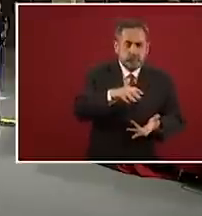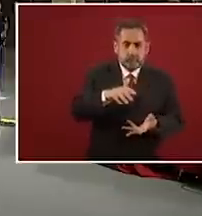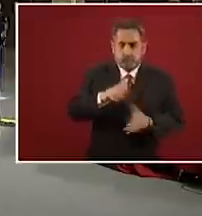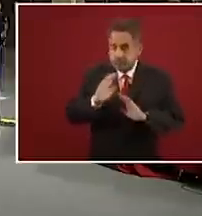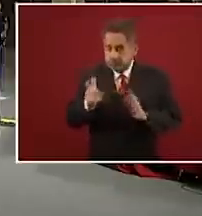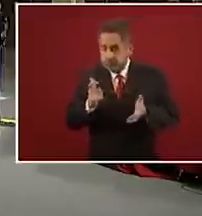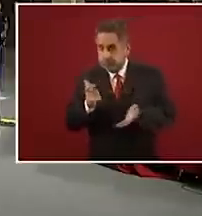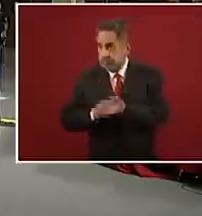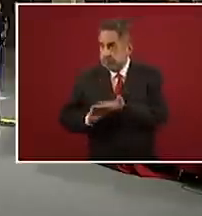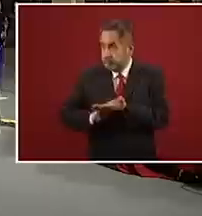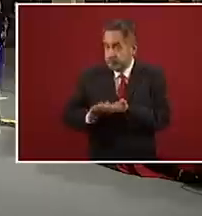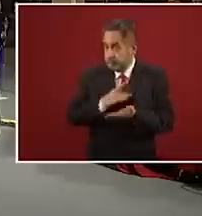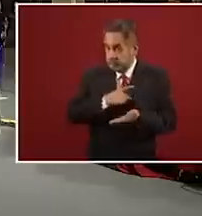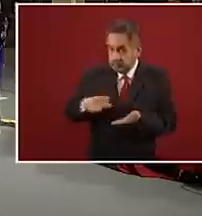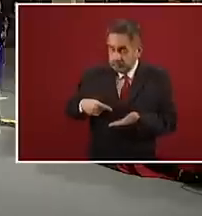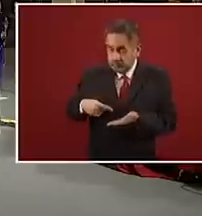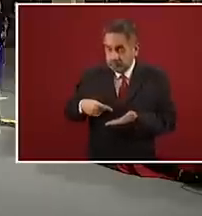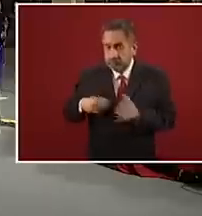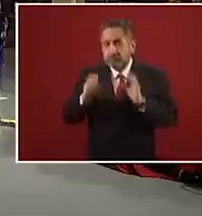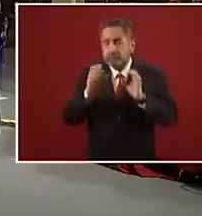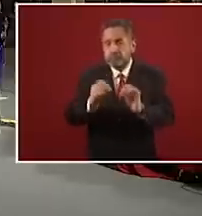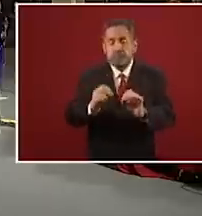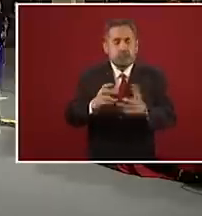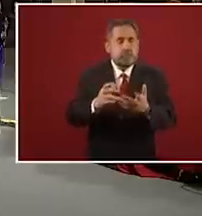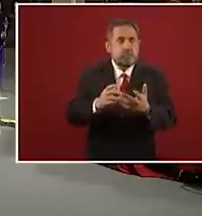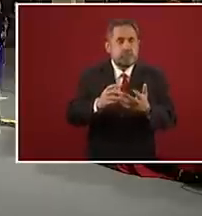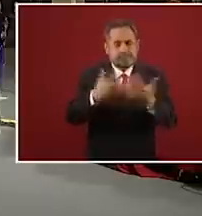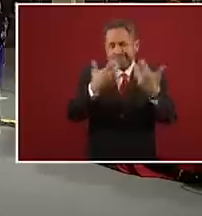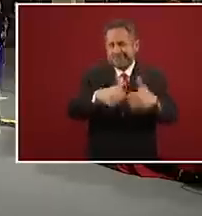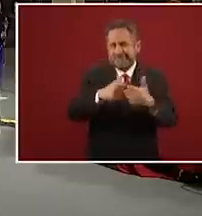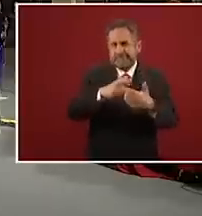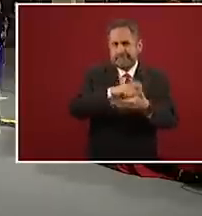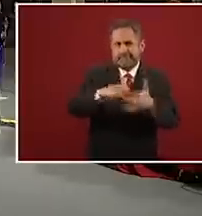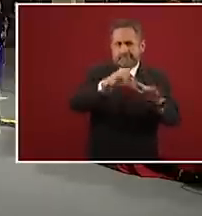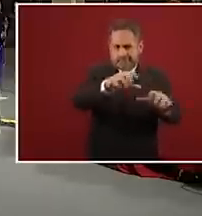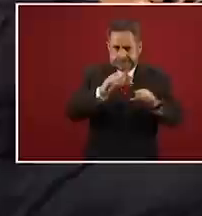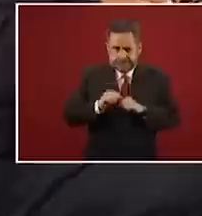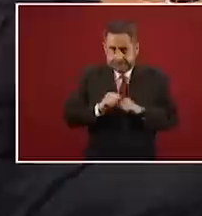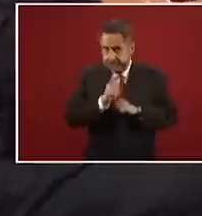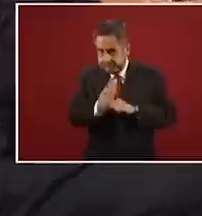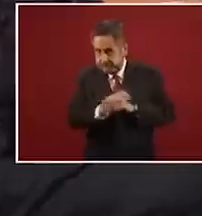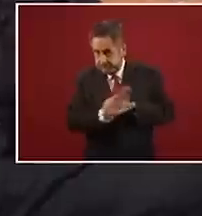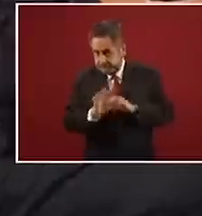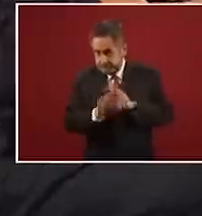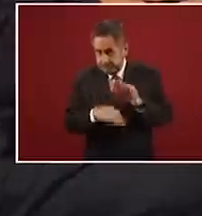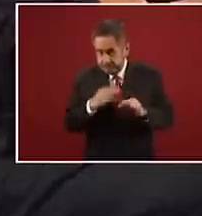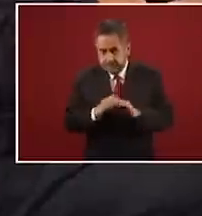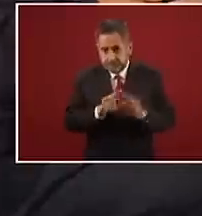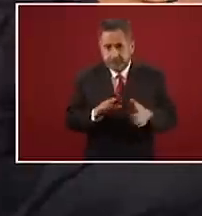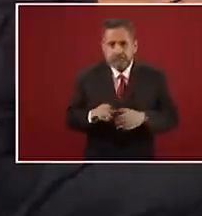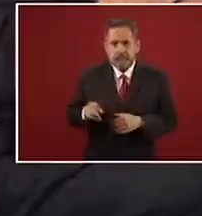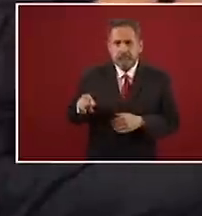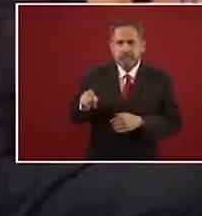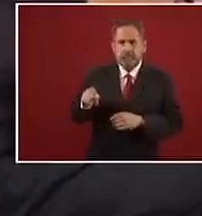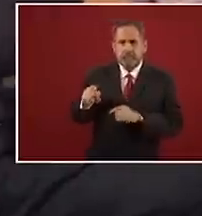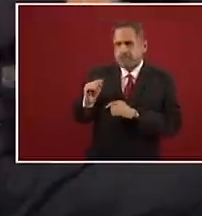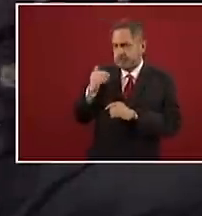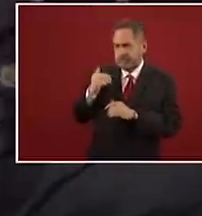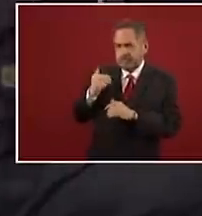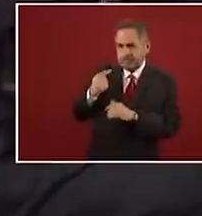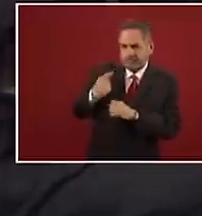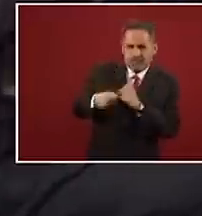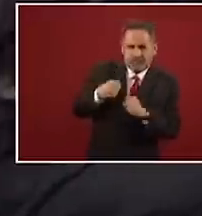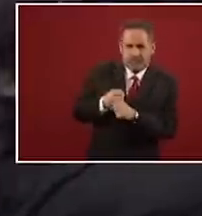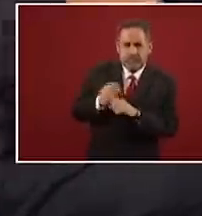liquidados a la empresa que se compró, y ¿por qué se permitió? Bueno, ustedes entraron a Pemex hace un año,